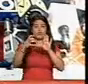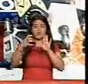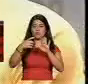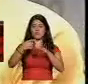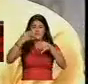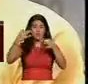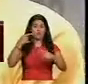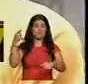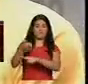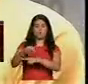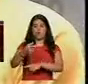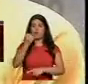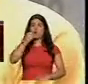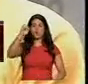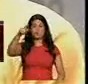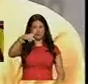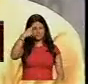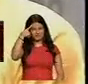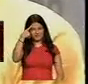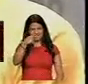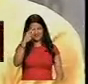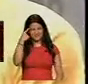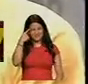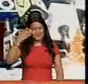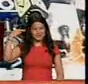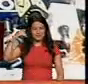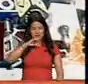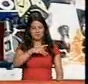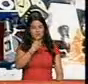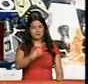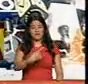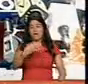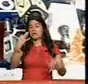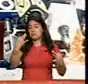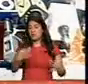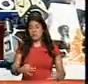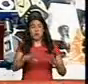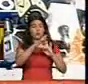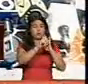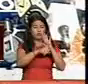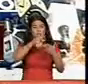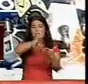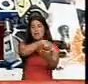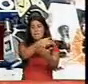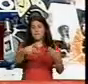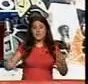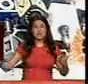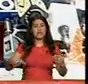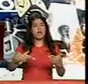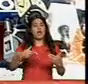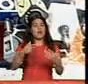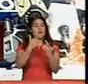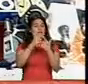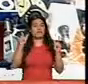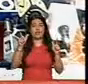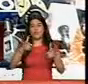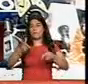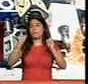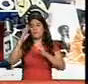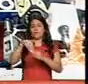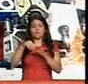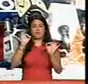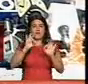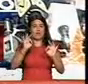comunismo ustedes se acuerdan que iba a suprimir todas las libertades que qué locura era